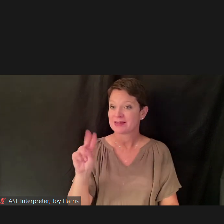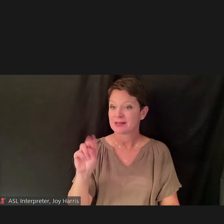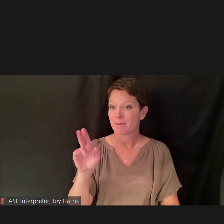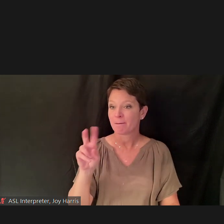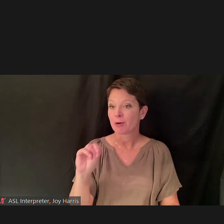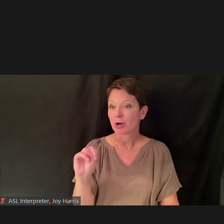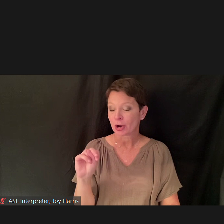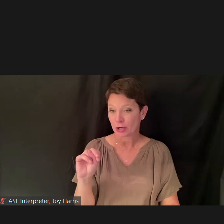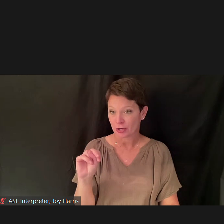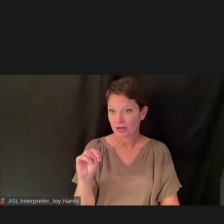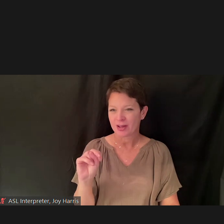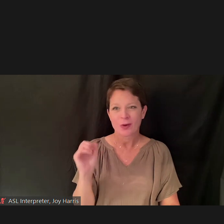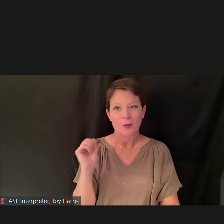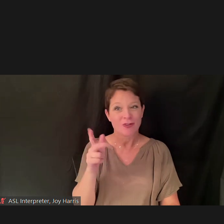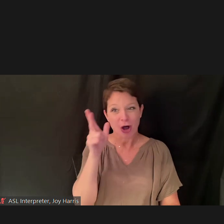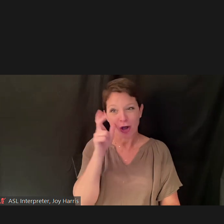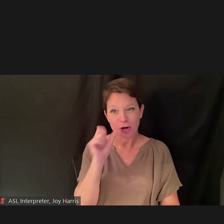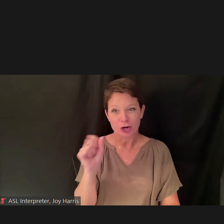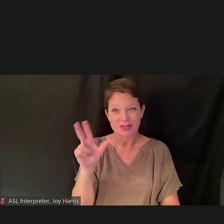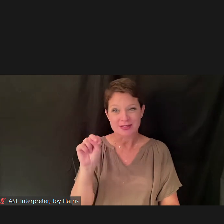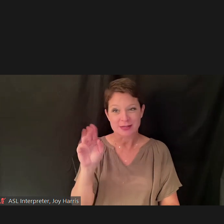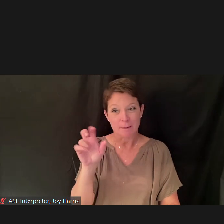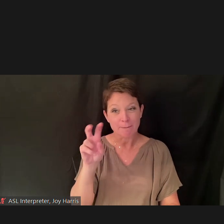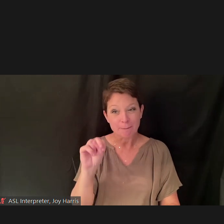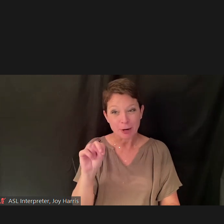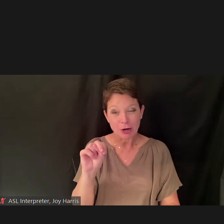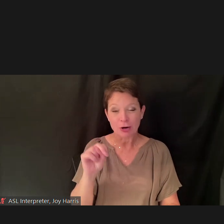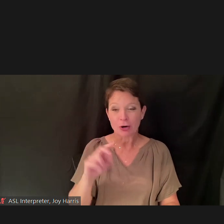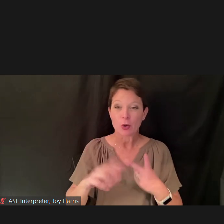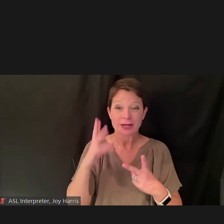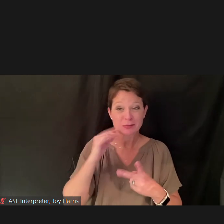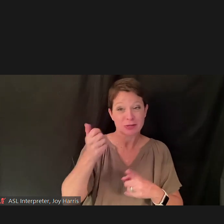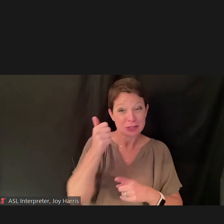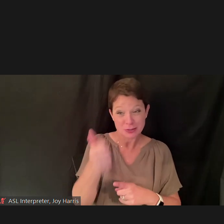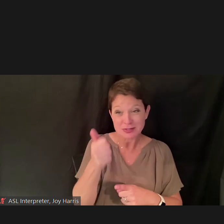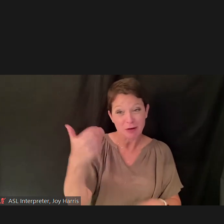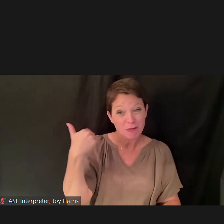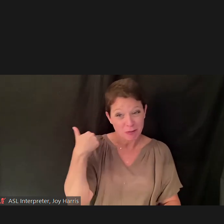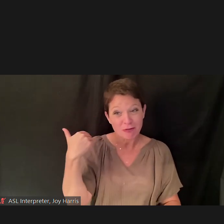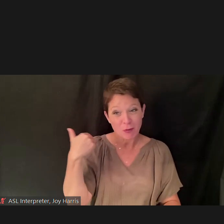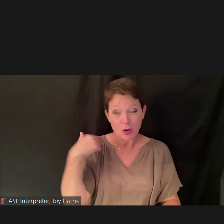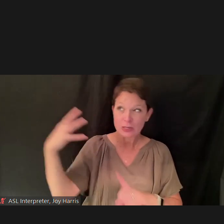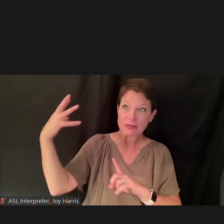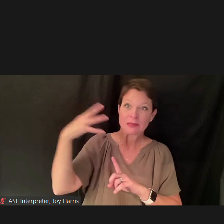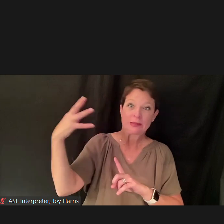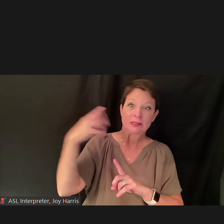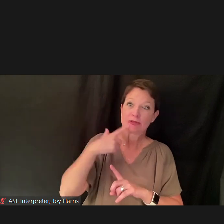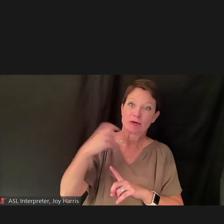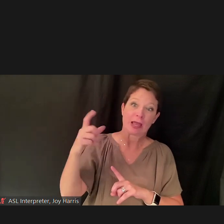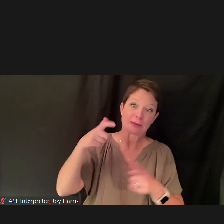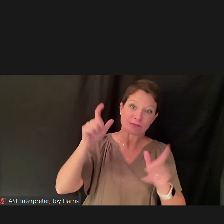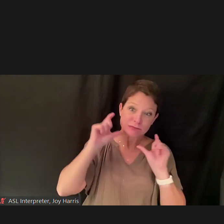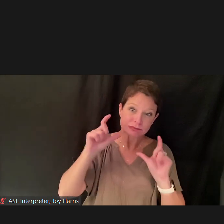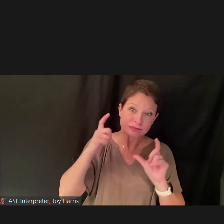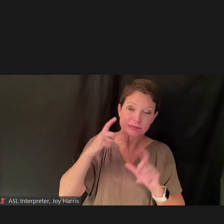los síntomas, quemaduras. Todos hemos experimentado